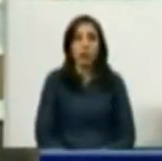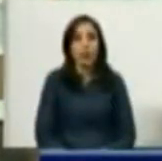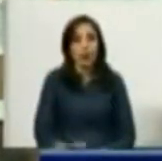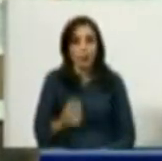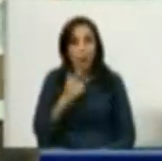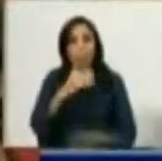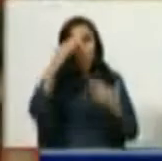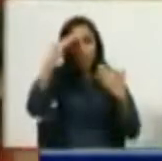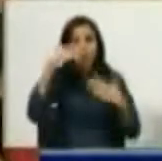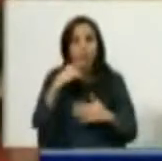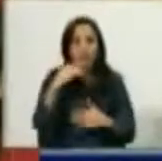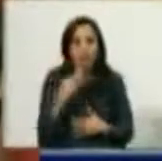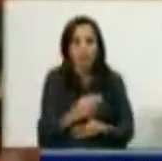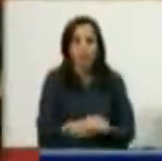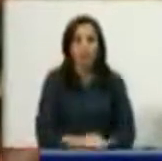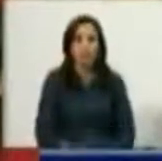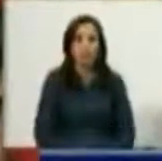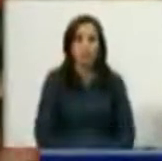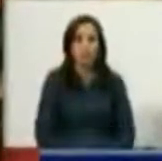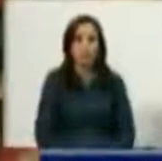saludarlo con el cariño